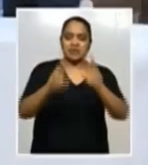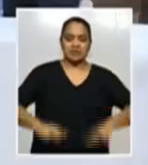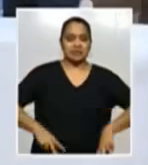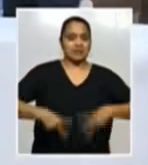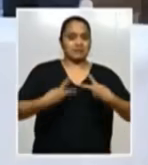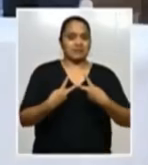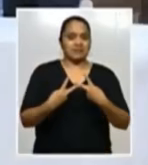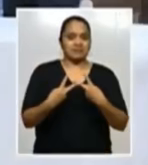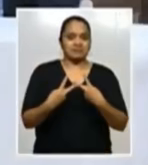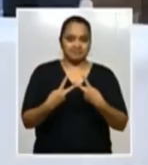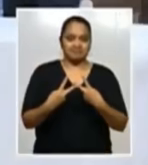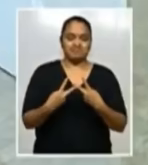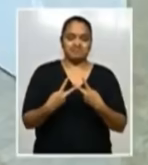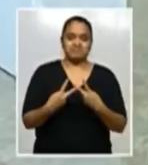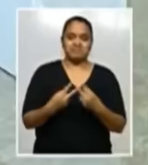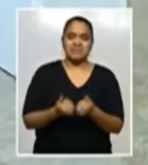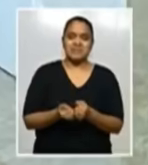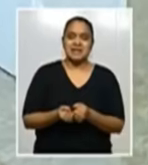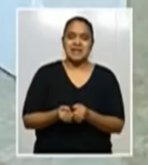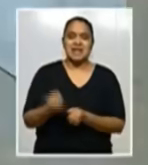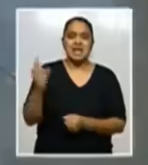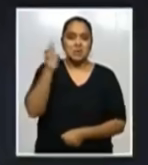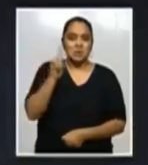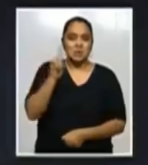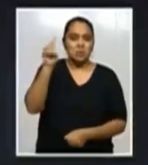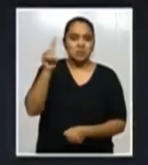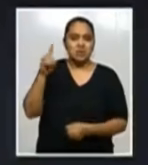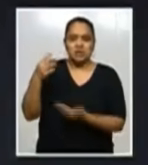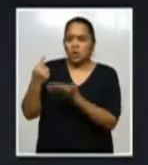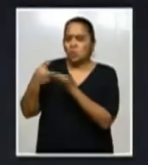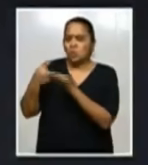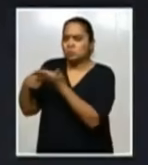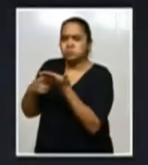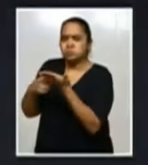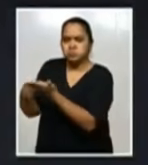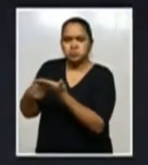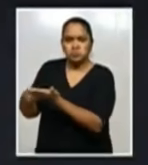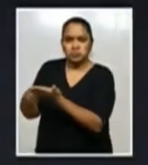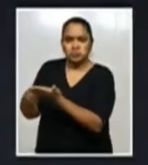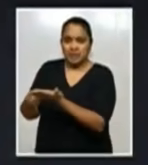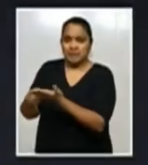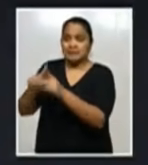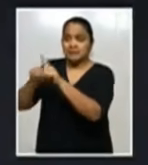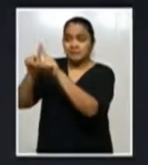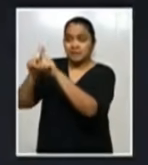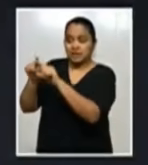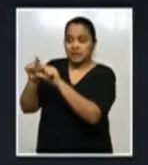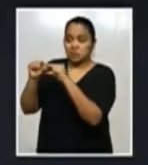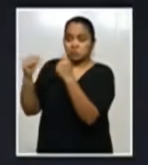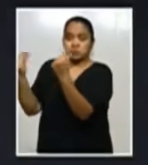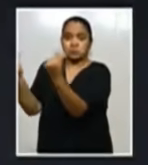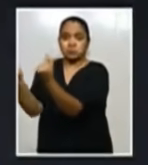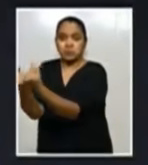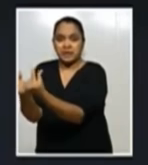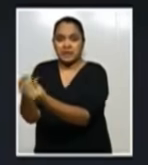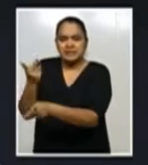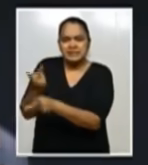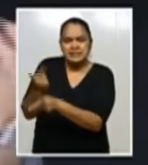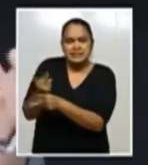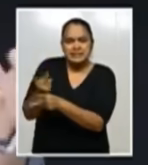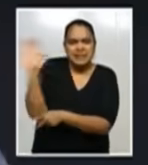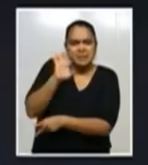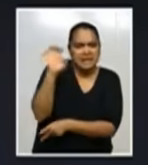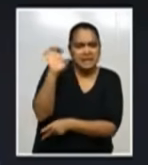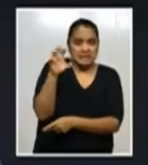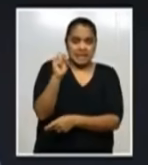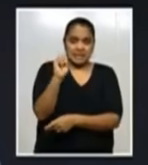cosas. El domingo nos reunimos en SINAGER y luego lo hicimos con las diferentes regiones del país para poder escuchar